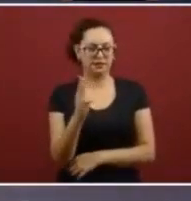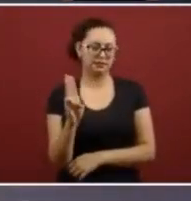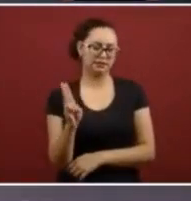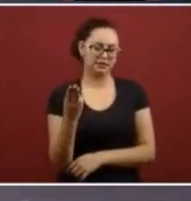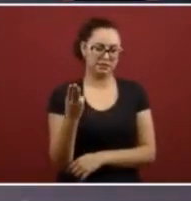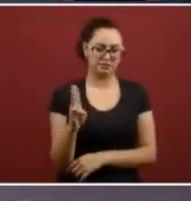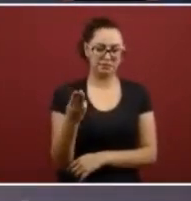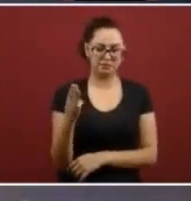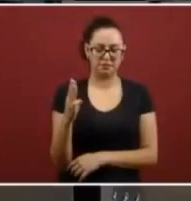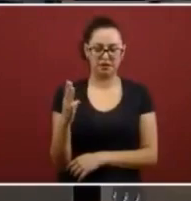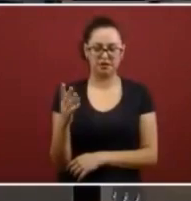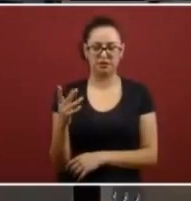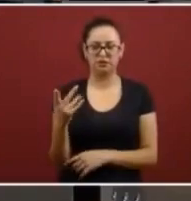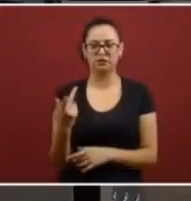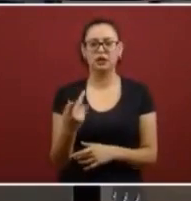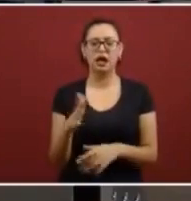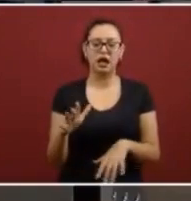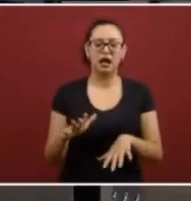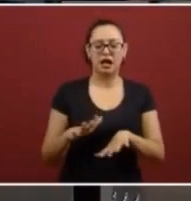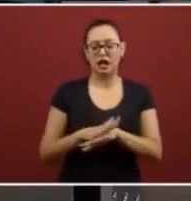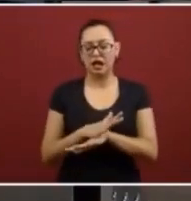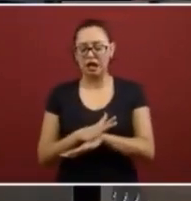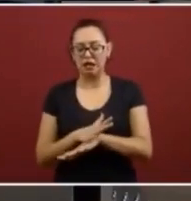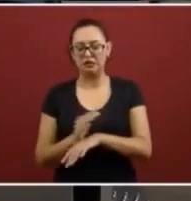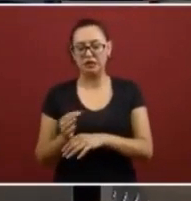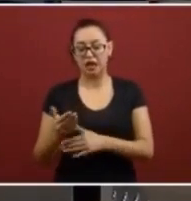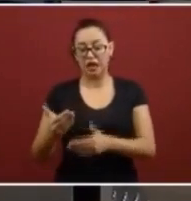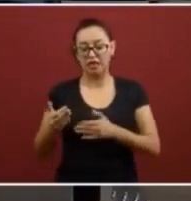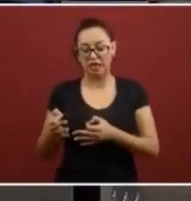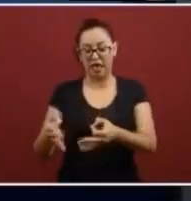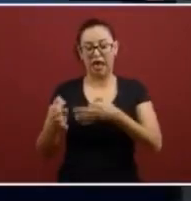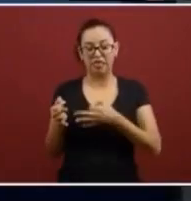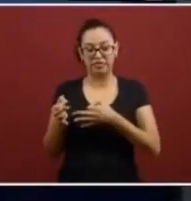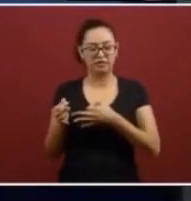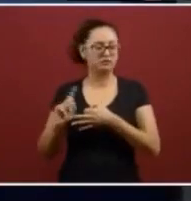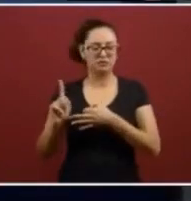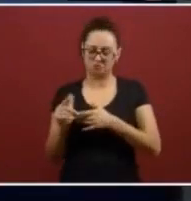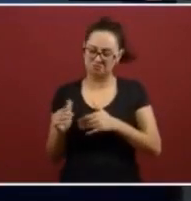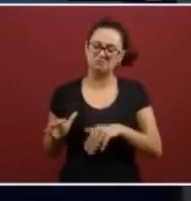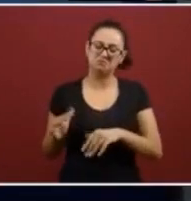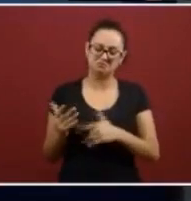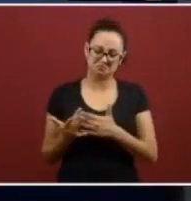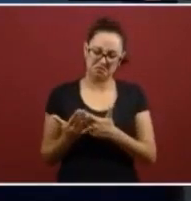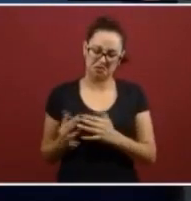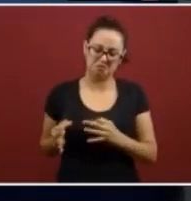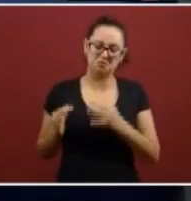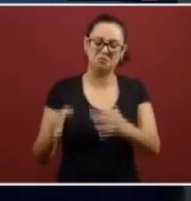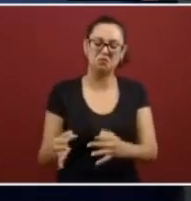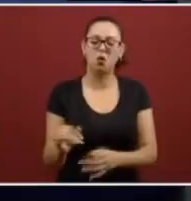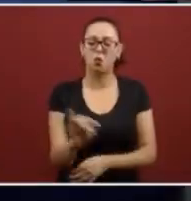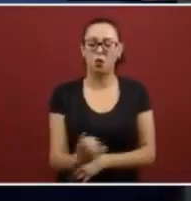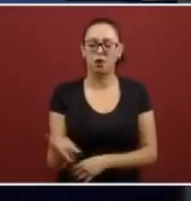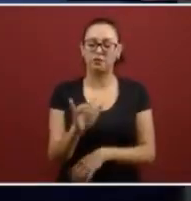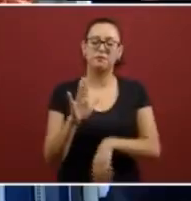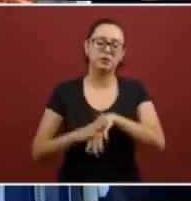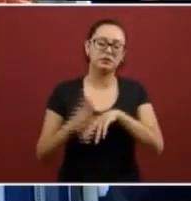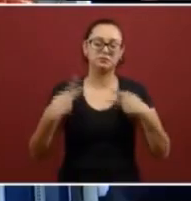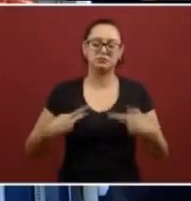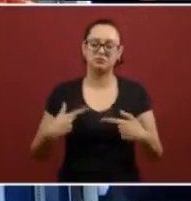era el 21, pero hemos modificado la fecha para el jueves They 23 para que modified más the personas date puedan so participar that more en people dicho can evento. participate.